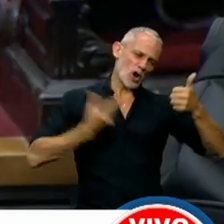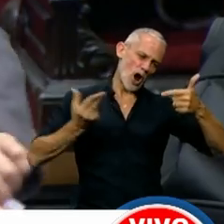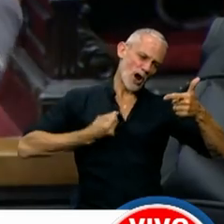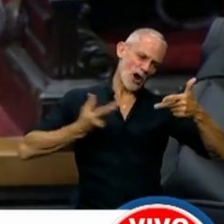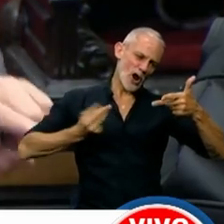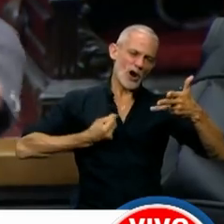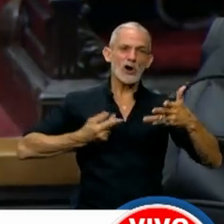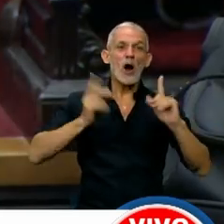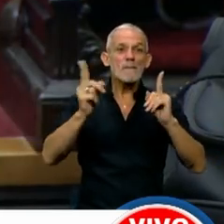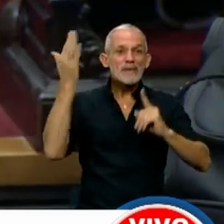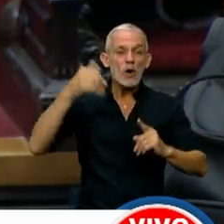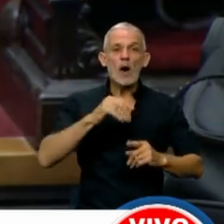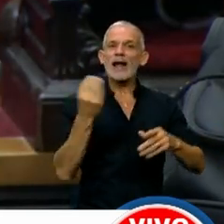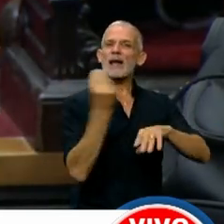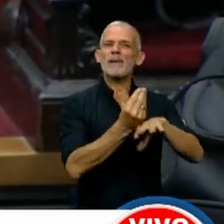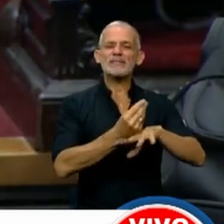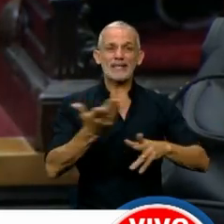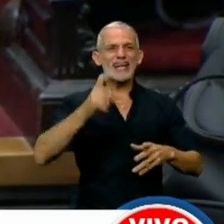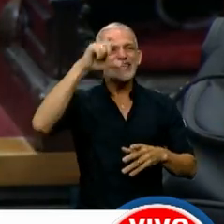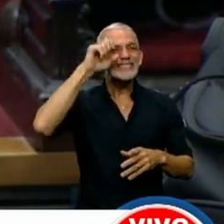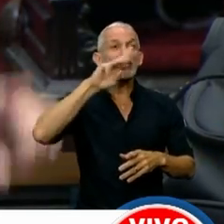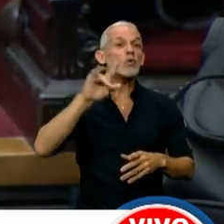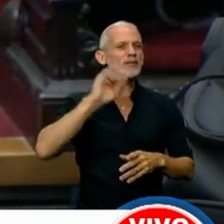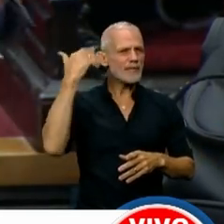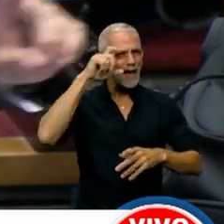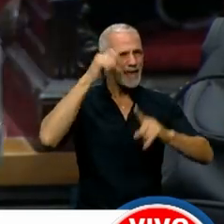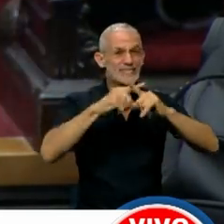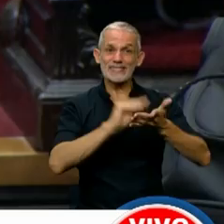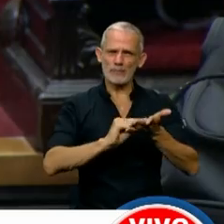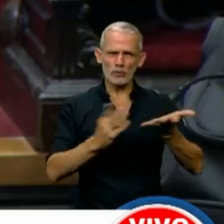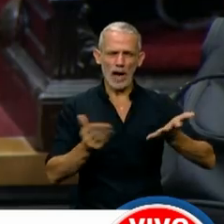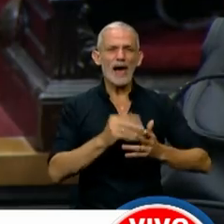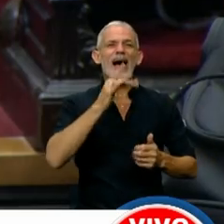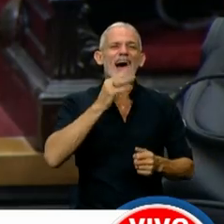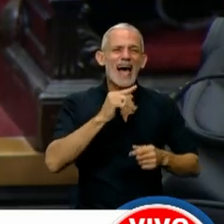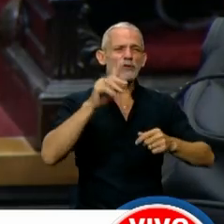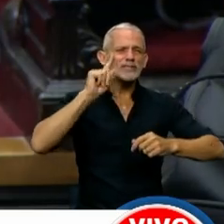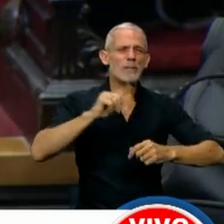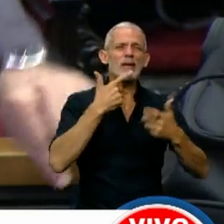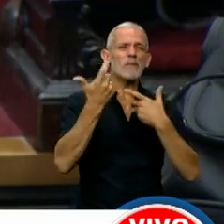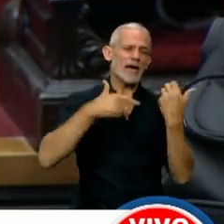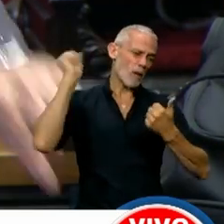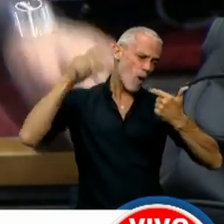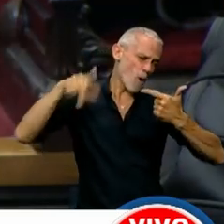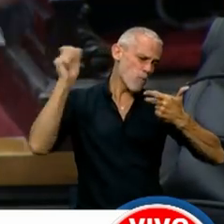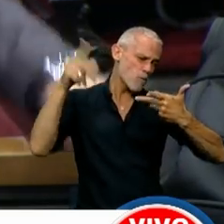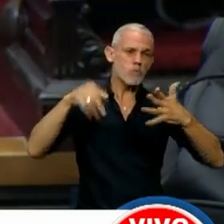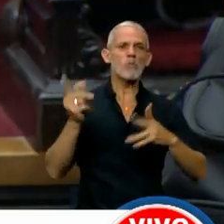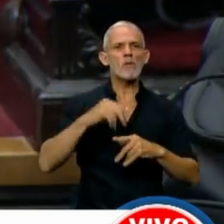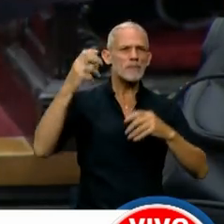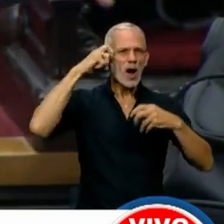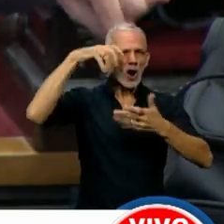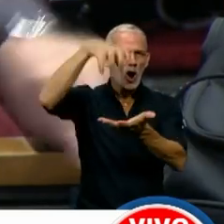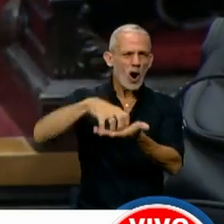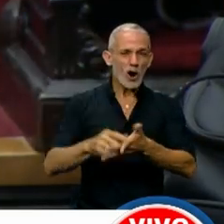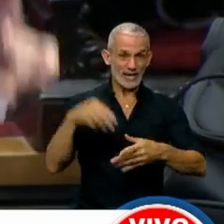incluida la vocera presidencial se ruta y que era diputada los que nos tiraron 14 toneladas de piedra mientras intentaban voltear el congreso